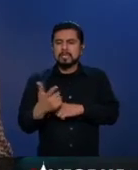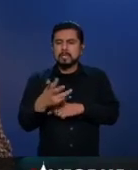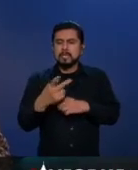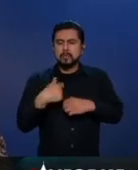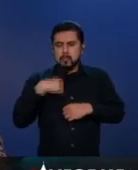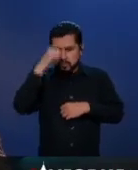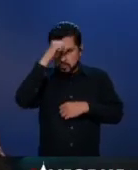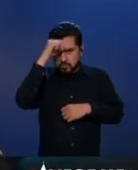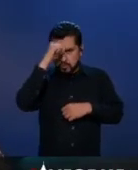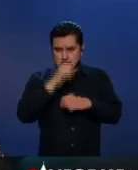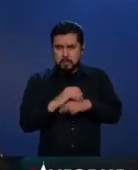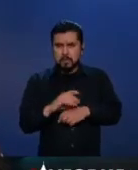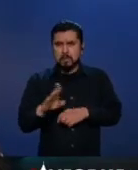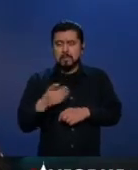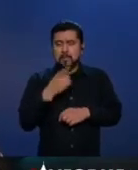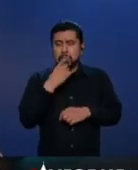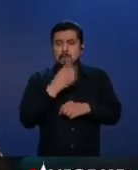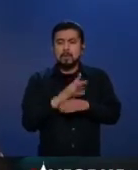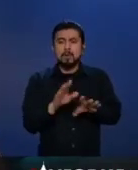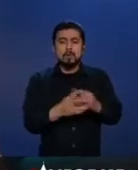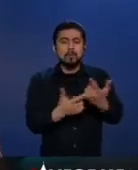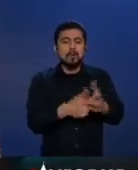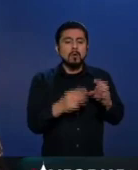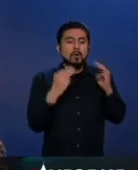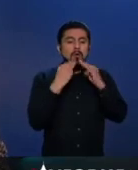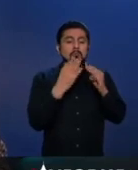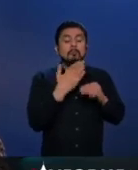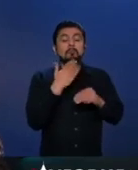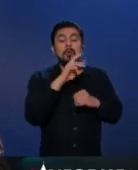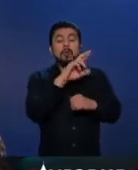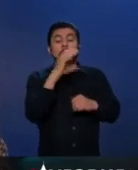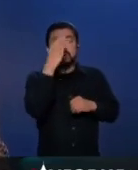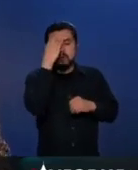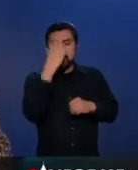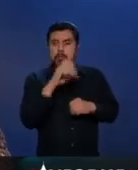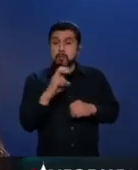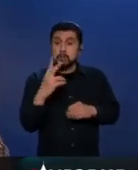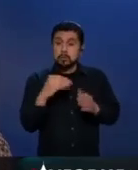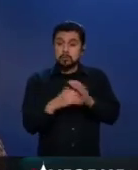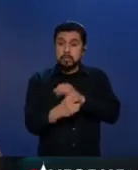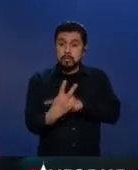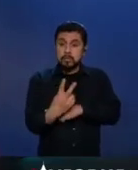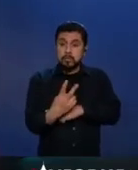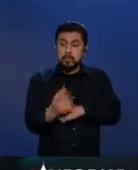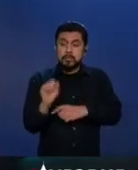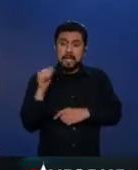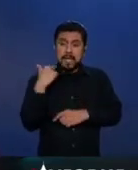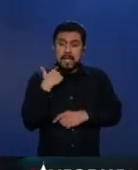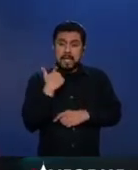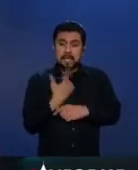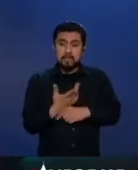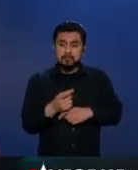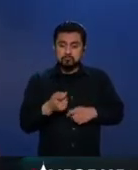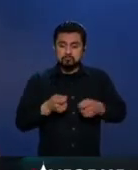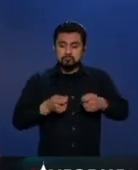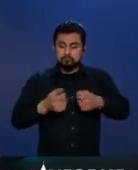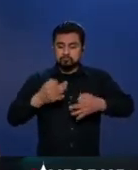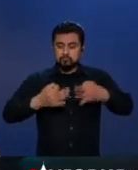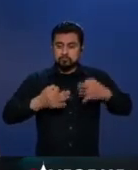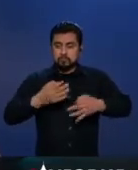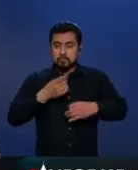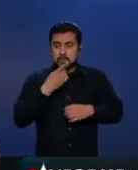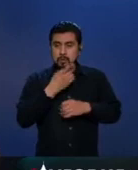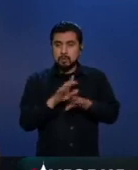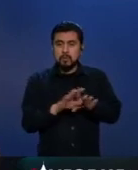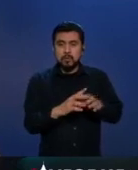Basílica, elogió al narco y a sus limosnas. En 2002, un exprocurador señaló vínculos entre